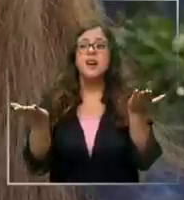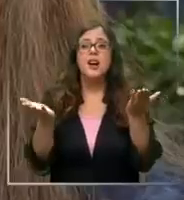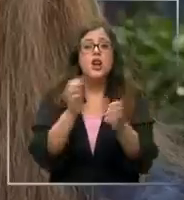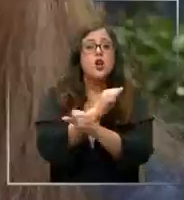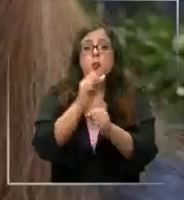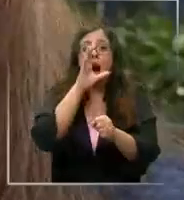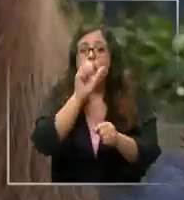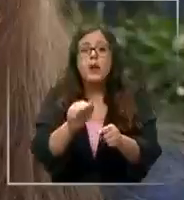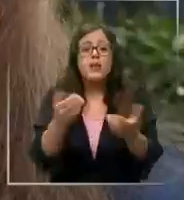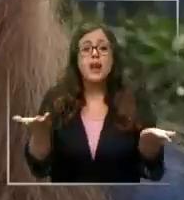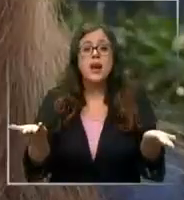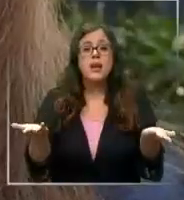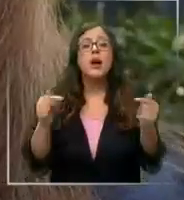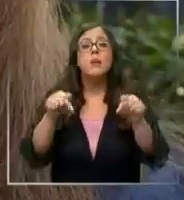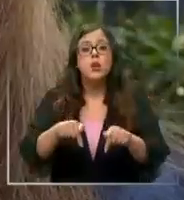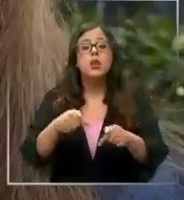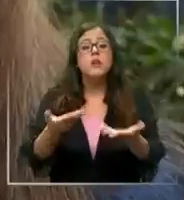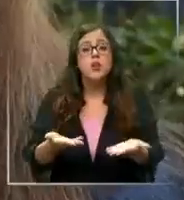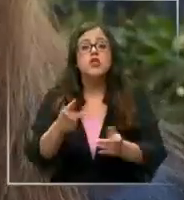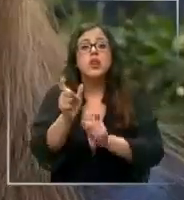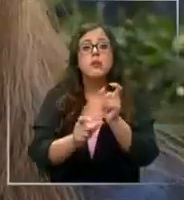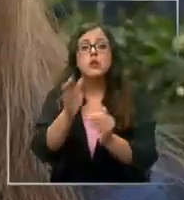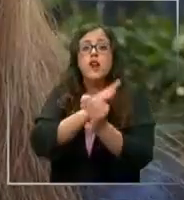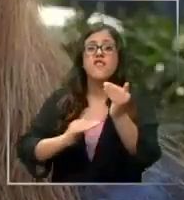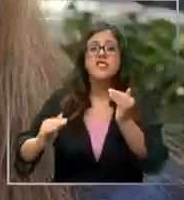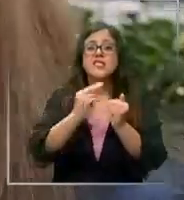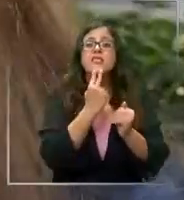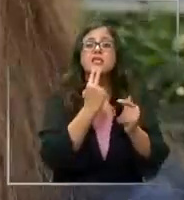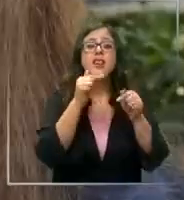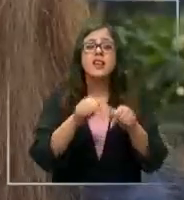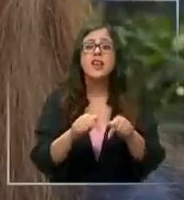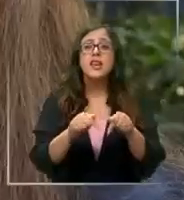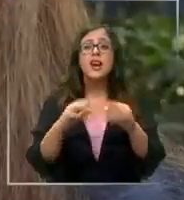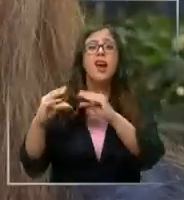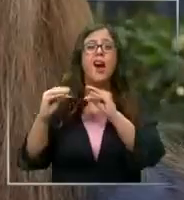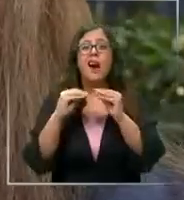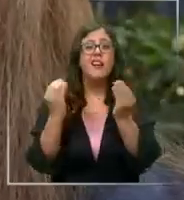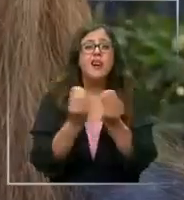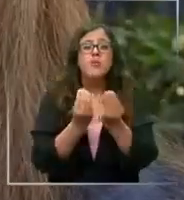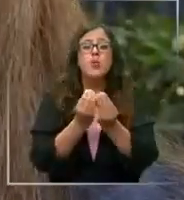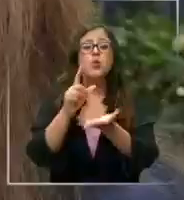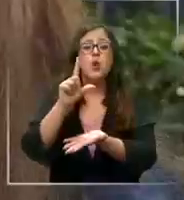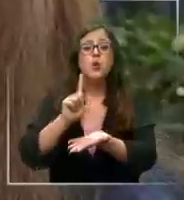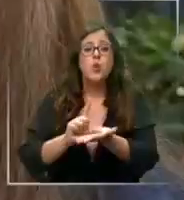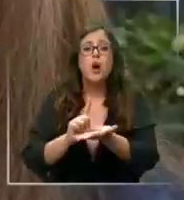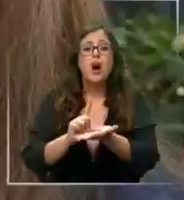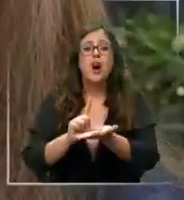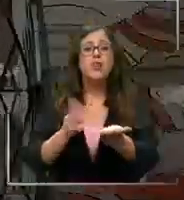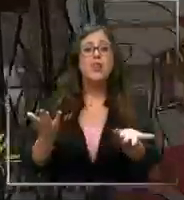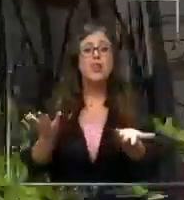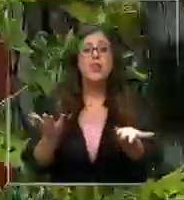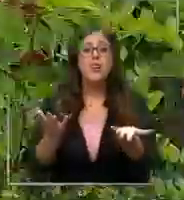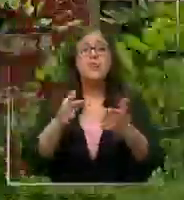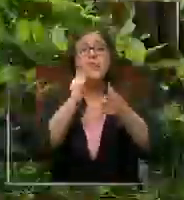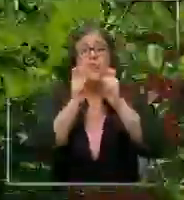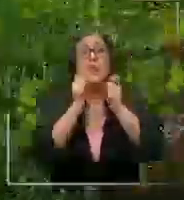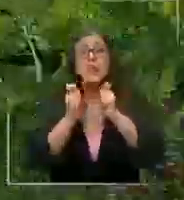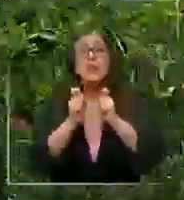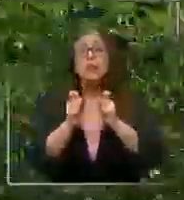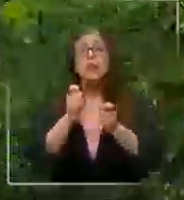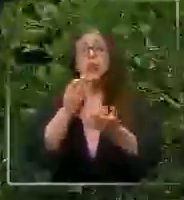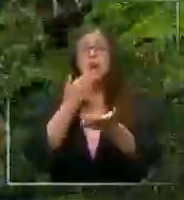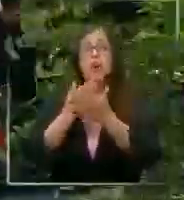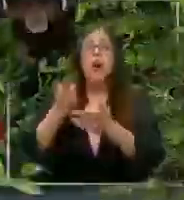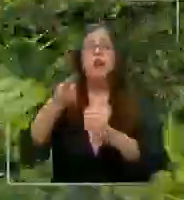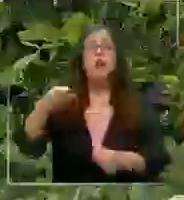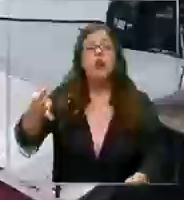eso. Por eso los vecinos y las vecinas hablan mucho de ser una zona de sacrificio. Cuando nos dicen que